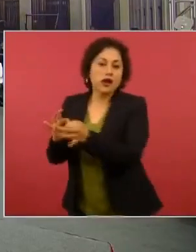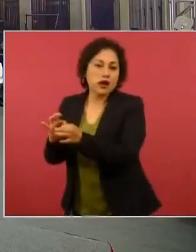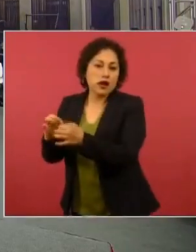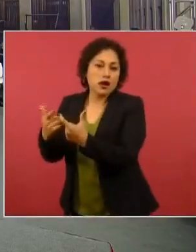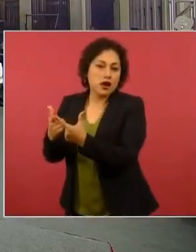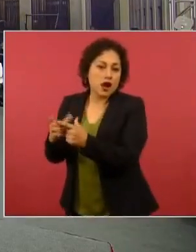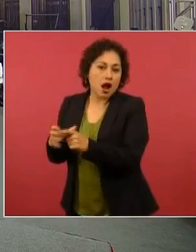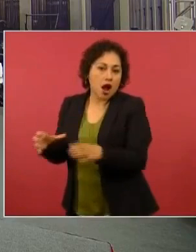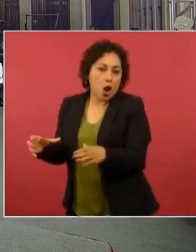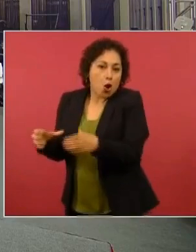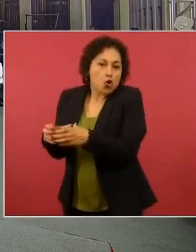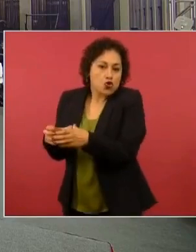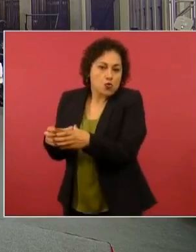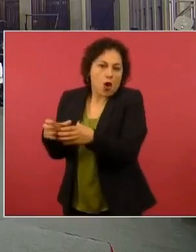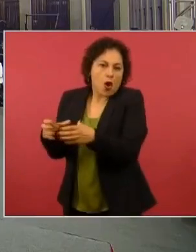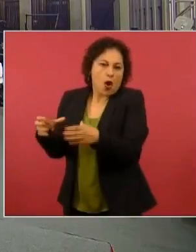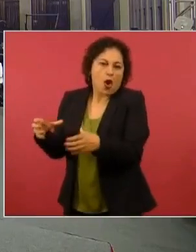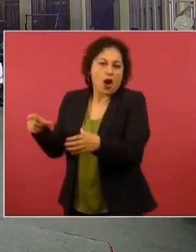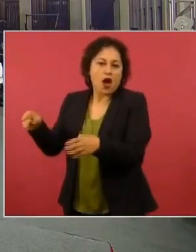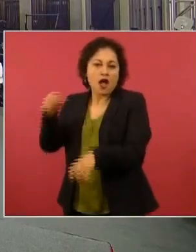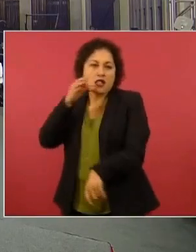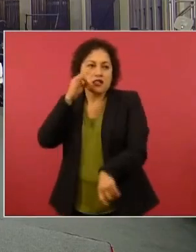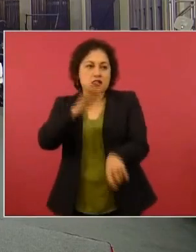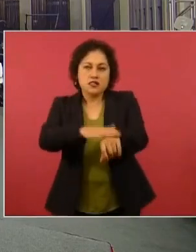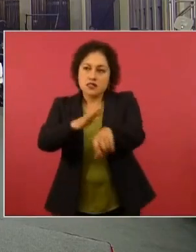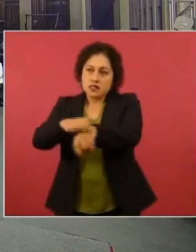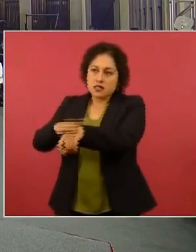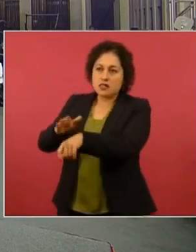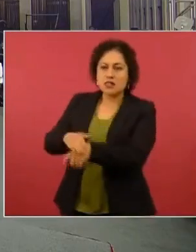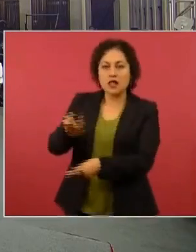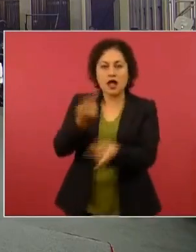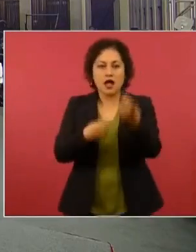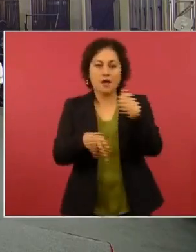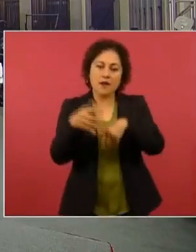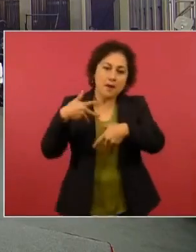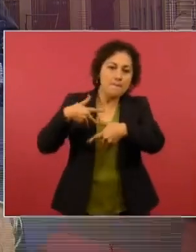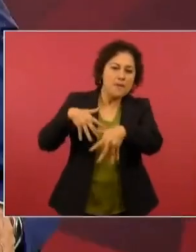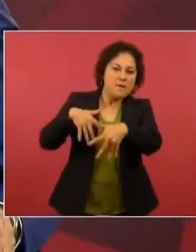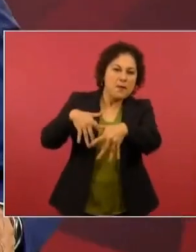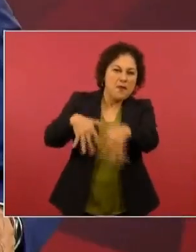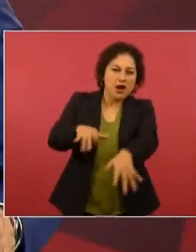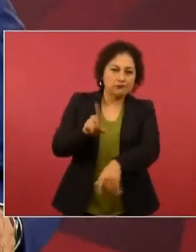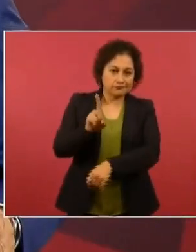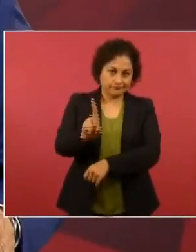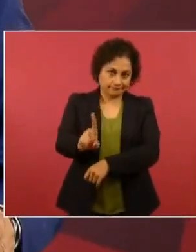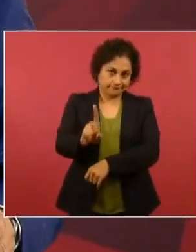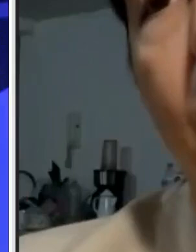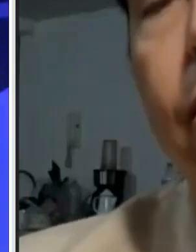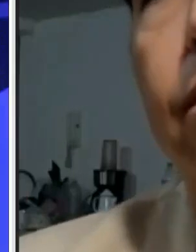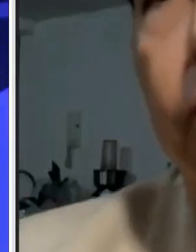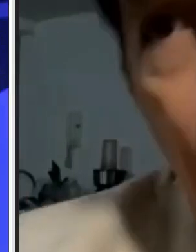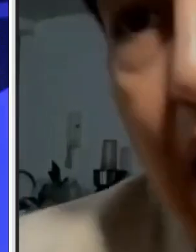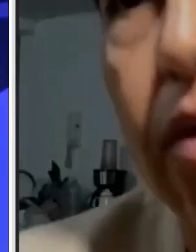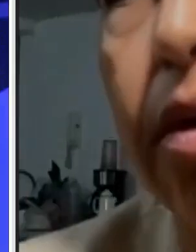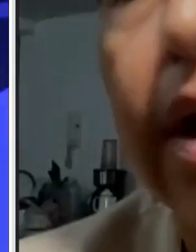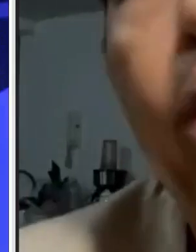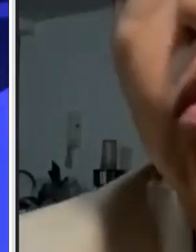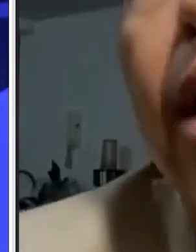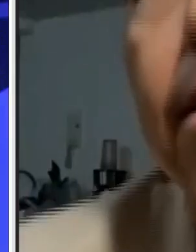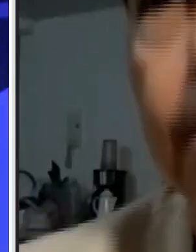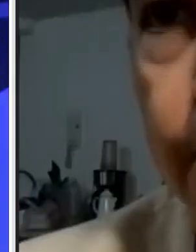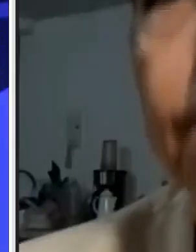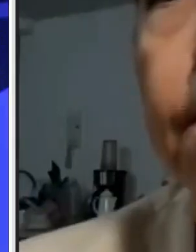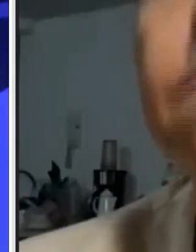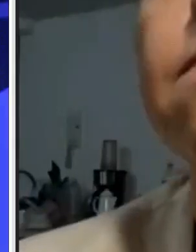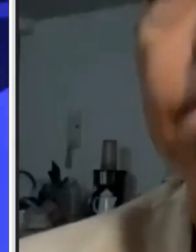es transsexenal, claro, y es transsistémica. Sí, entonces, no es el malvado bueno del cuento. No es el malvado del cuento,